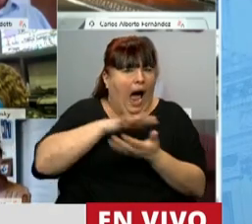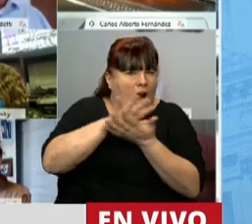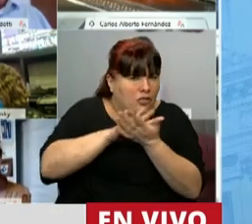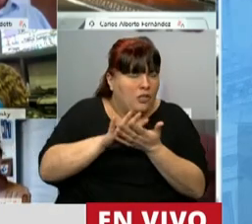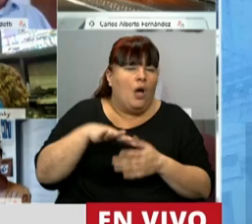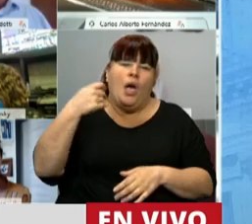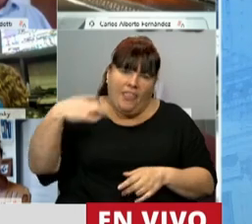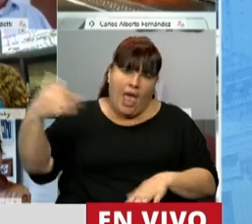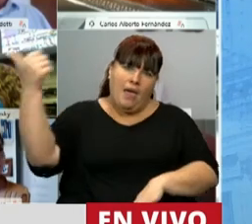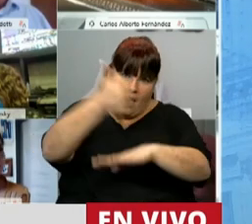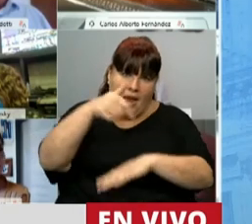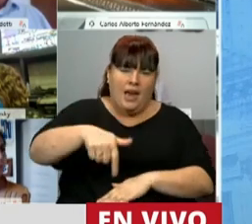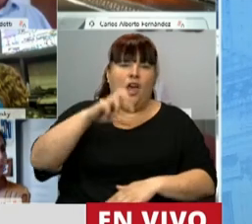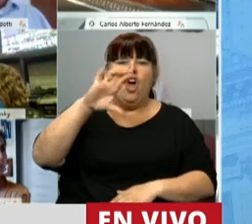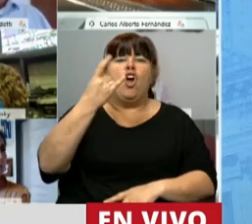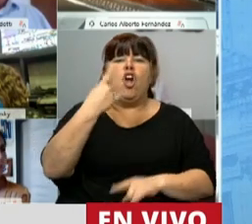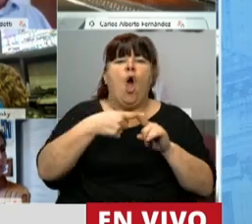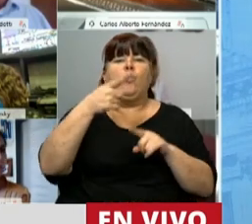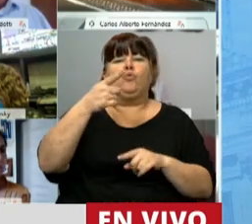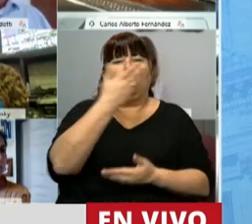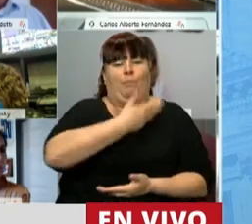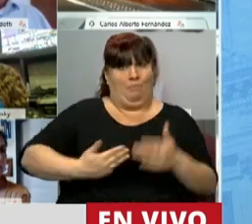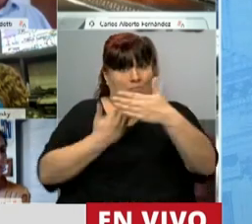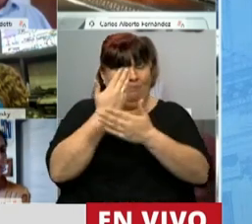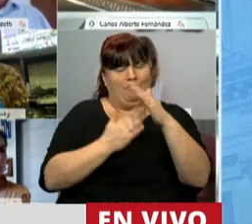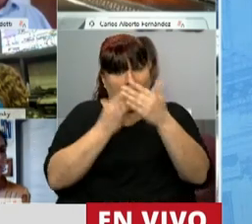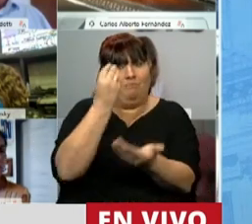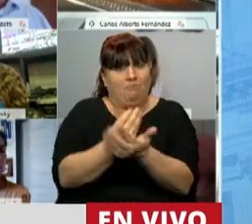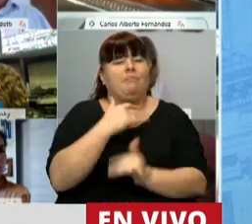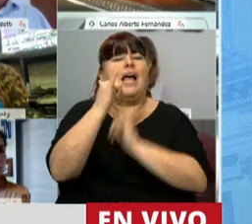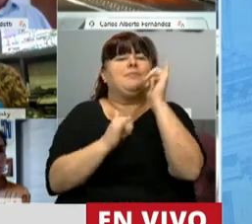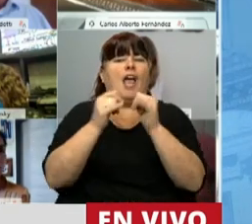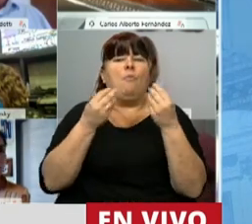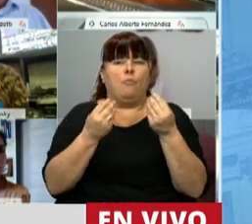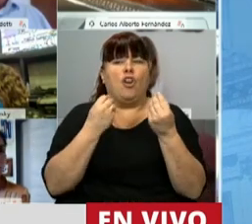que alguna vez venga acá el señor Crouse, titular de la OEA, a dar las explicaciones